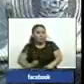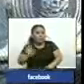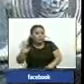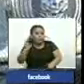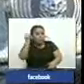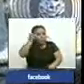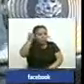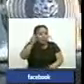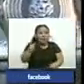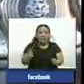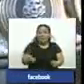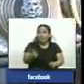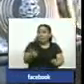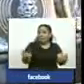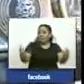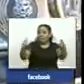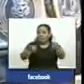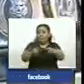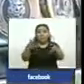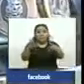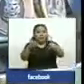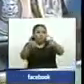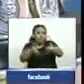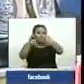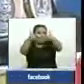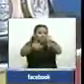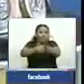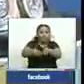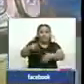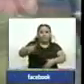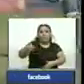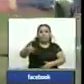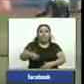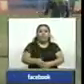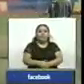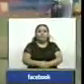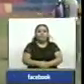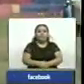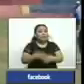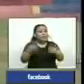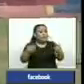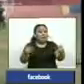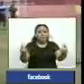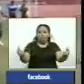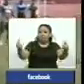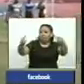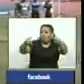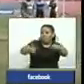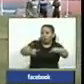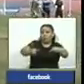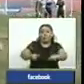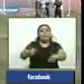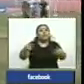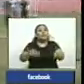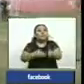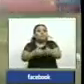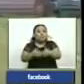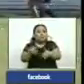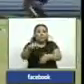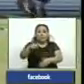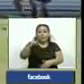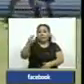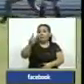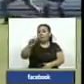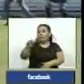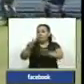previo al duelo, donde buscarán la cima del torneo Apertura 2019. La gran final del torneo Apertura 2019 está